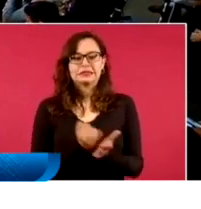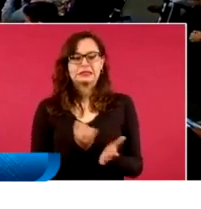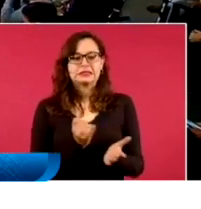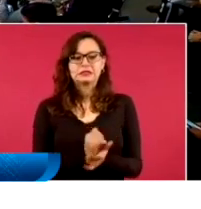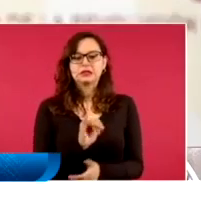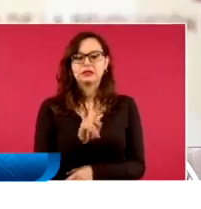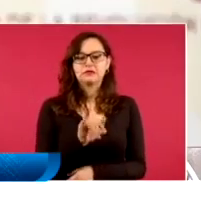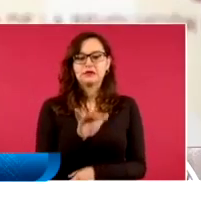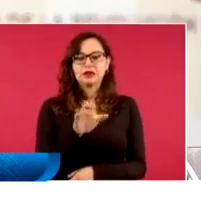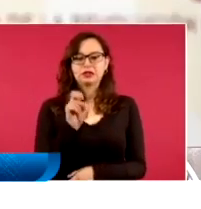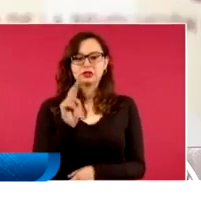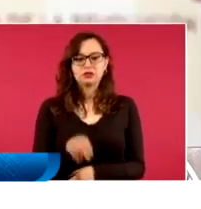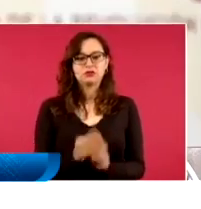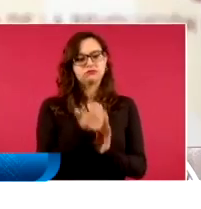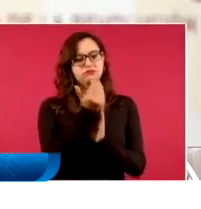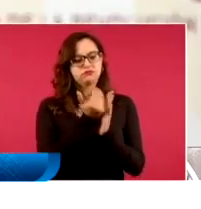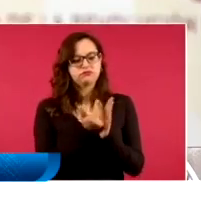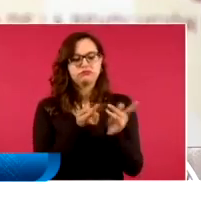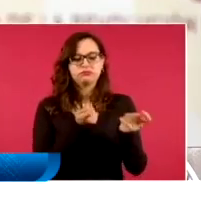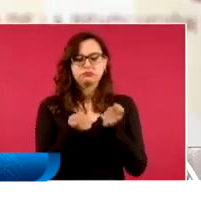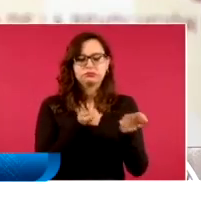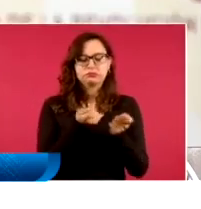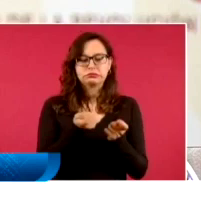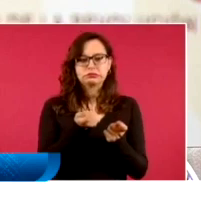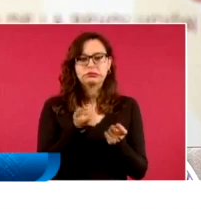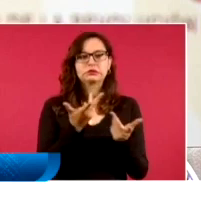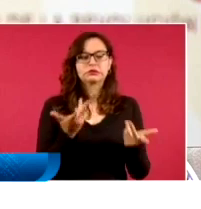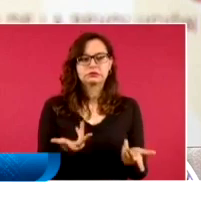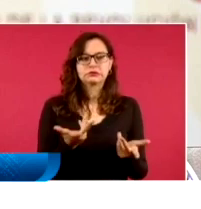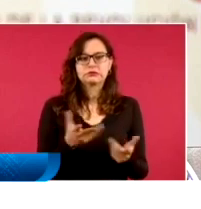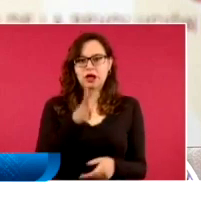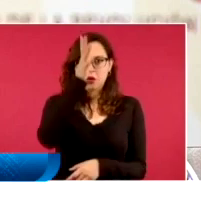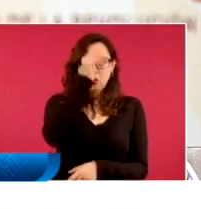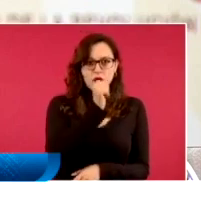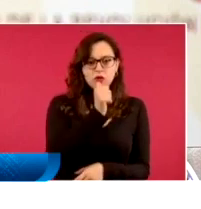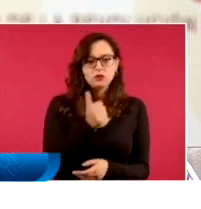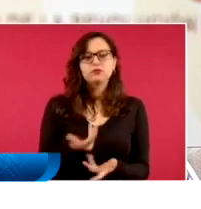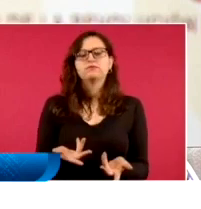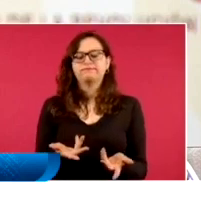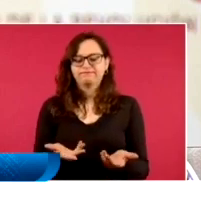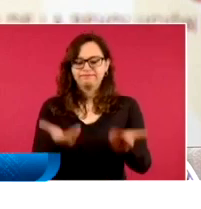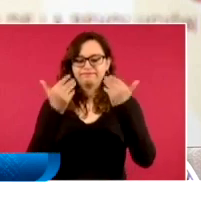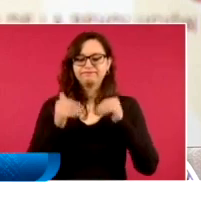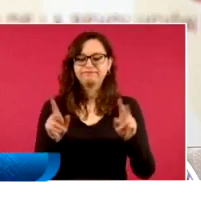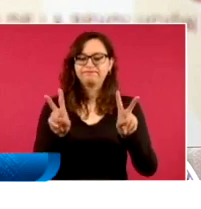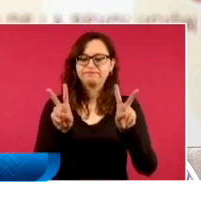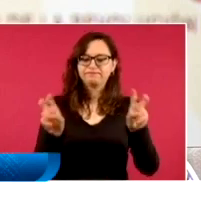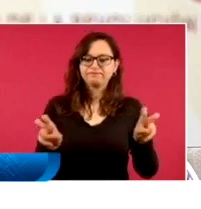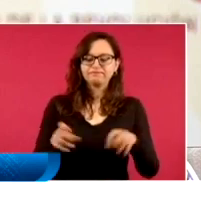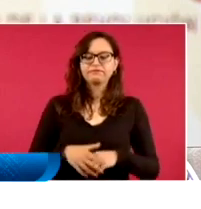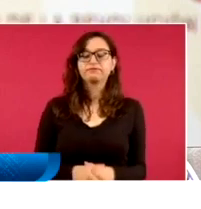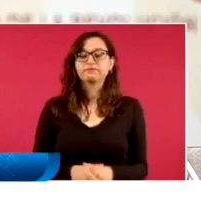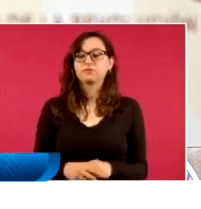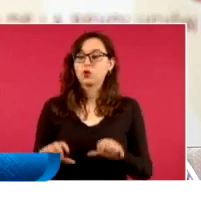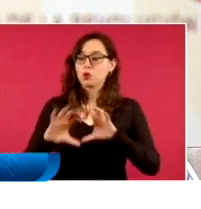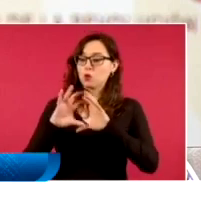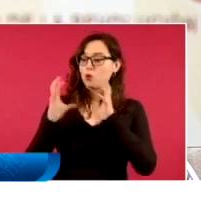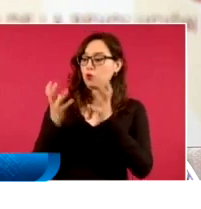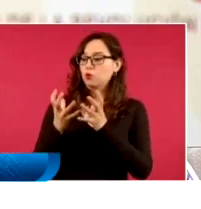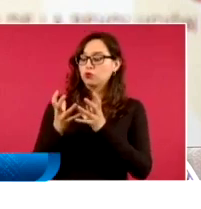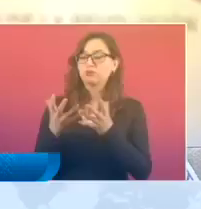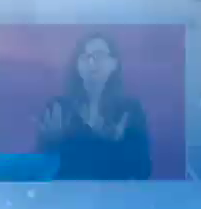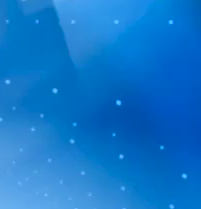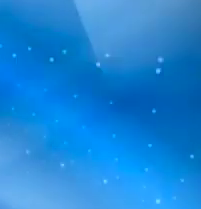estará vigente del 13 al 19 de enero informó la Secretaría de Hacienda la gasolina se mantendrá sin este